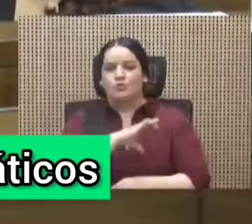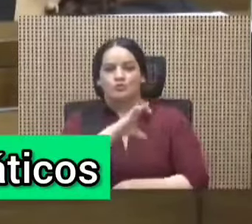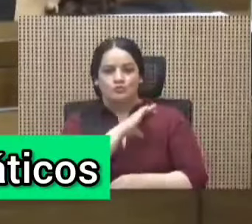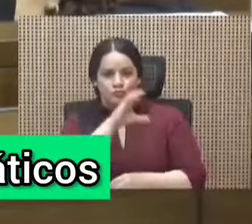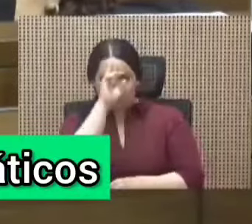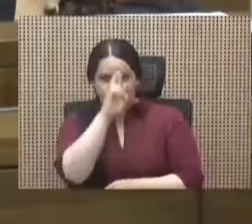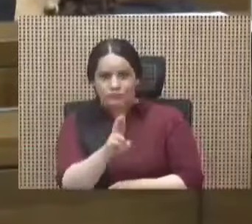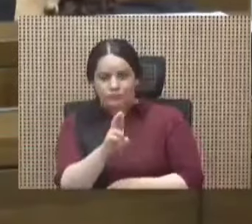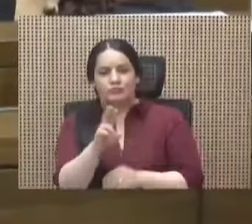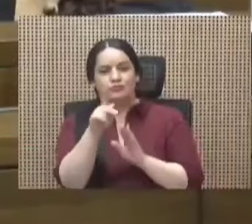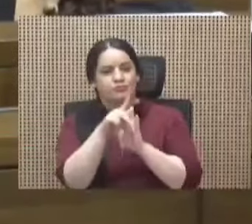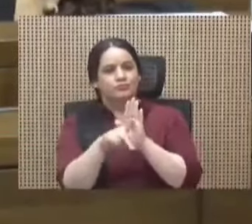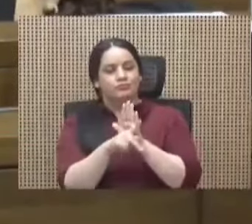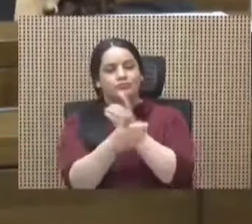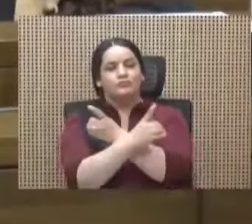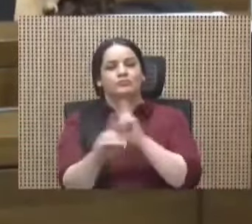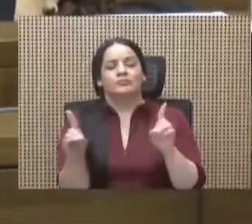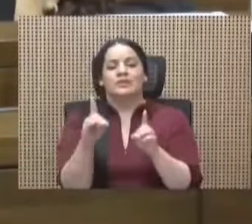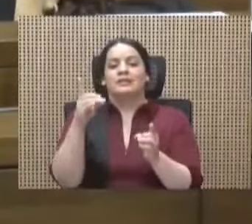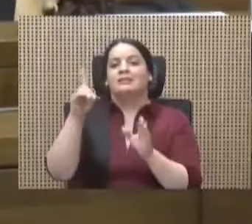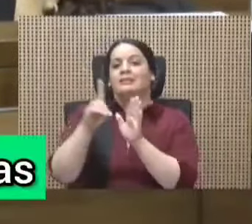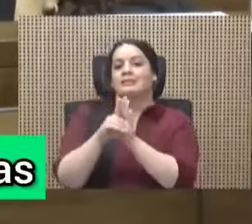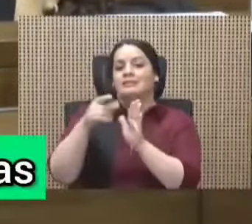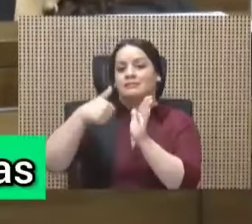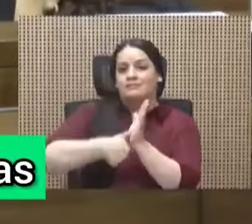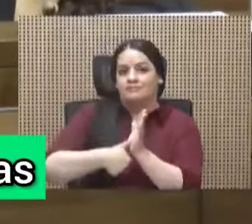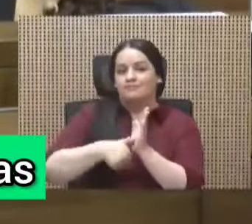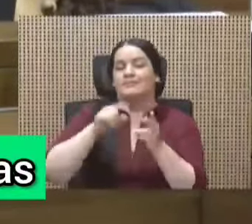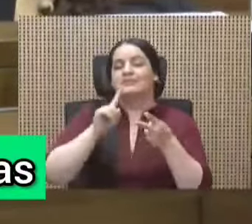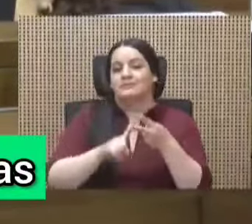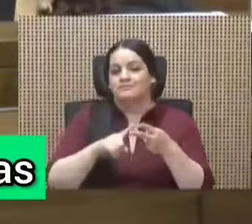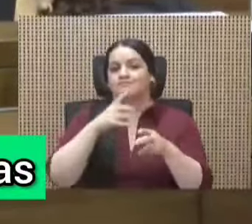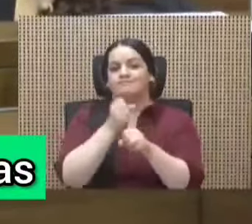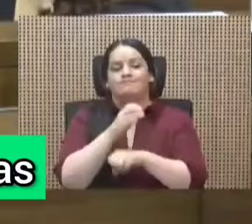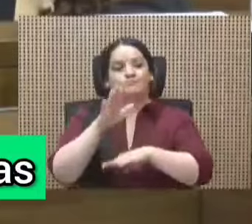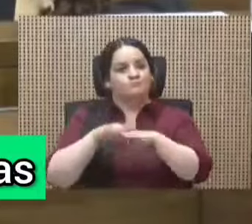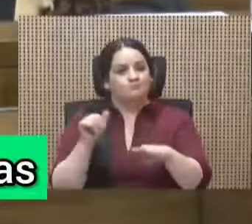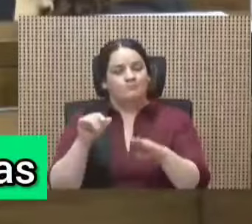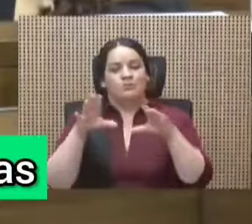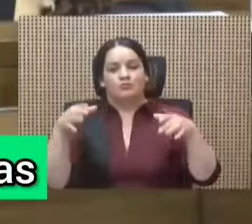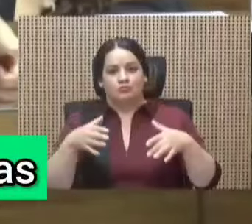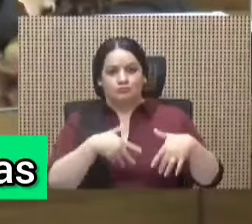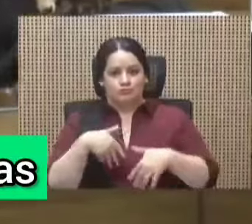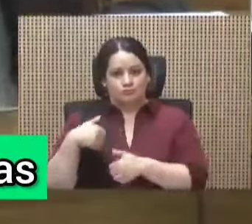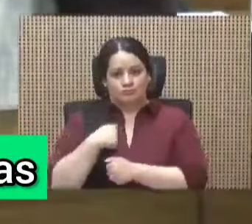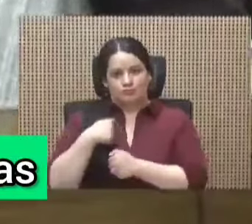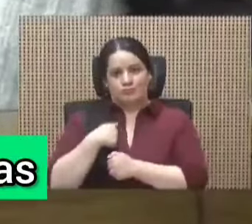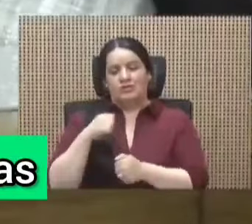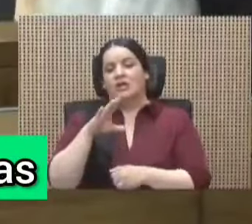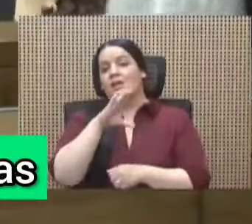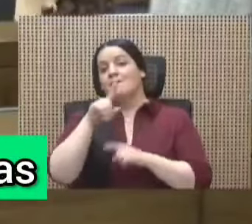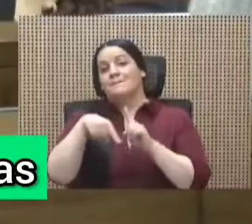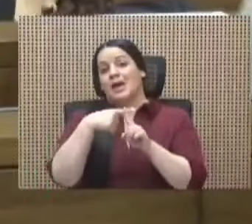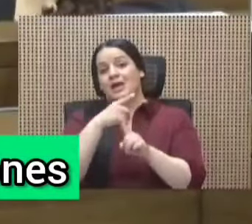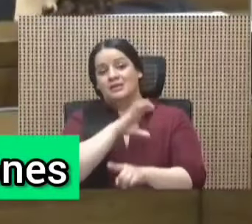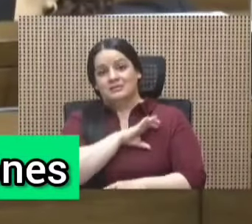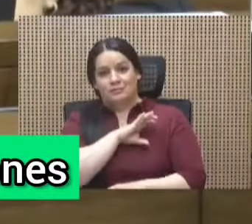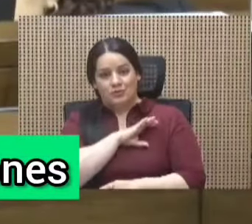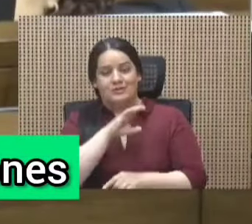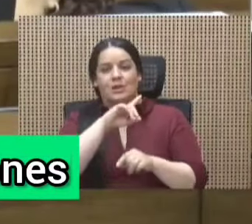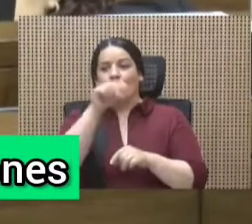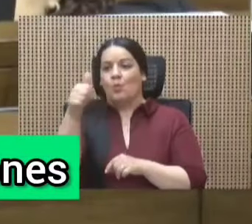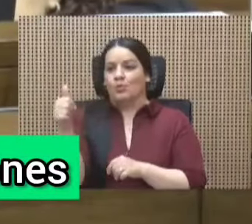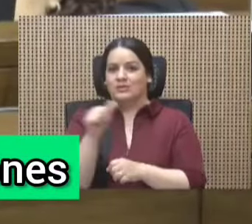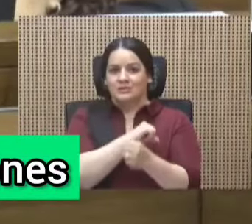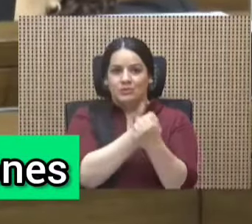principios democráticos y el derecho electoral. Segundo, hacer un llamado a las Fuerzas Armadas, a la policía y a las demás autoridades venezolanas para que respeten